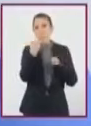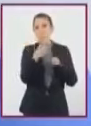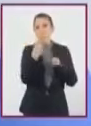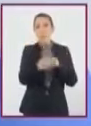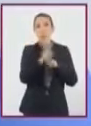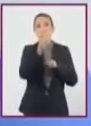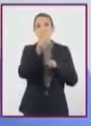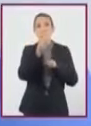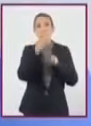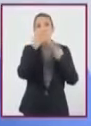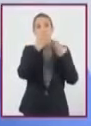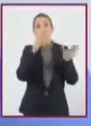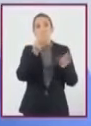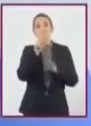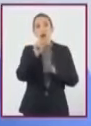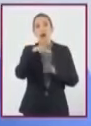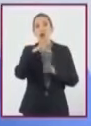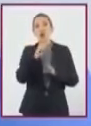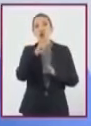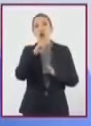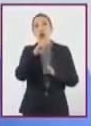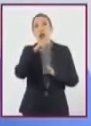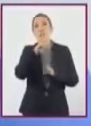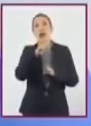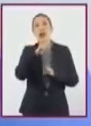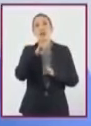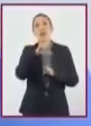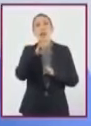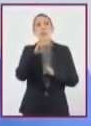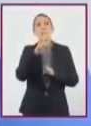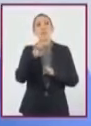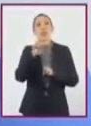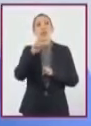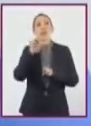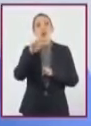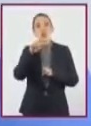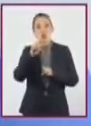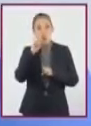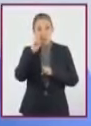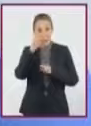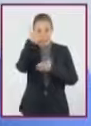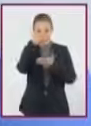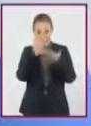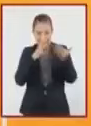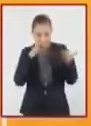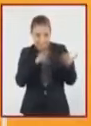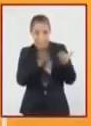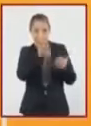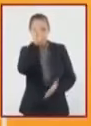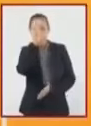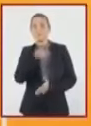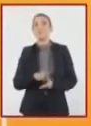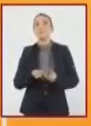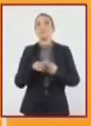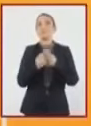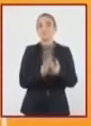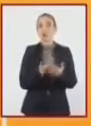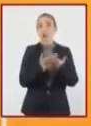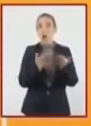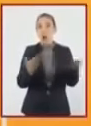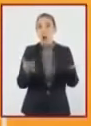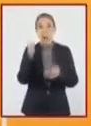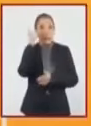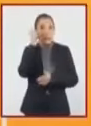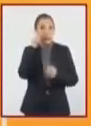titula Panorama del periodo. Búsquenlo en el índice. Ahora sí, empecemos. Iniciemos escuchando